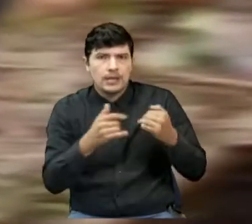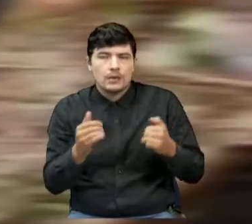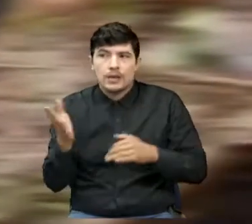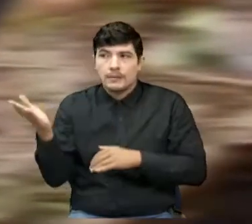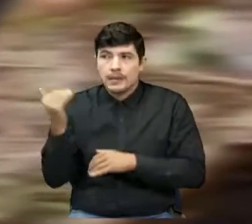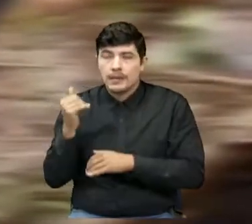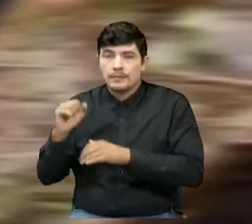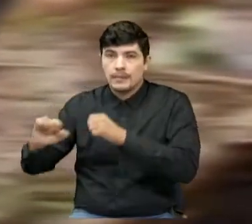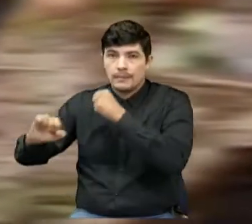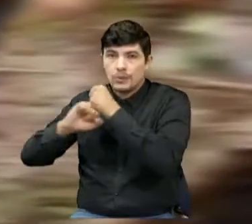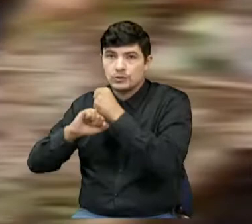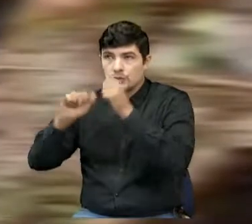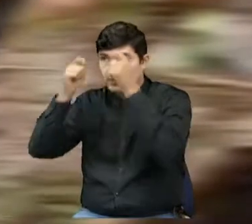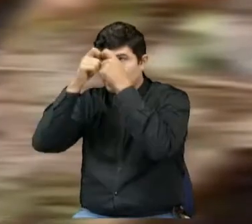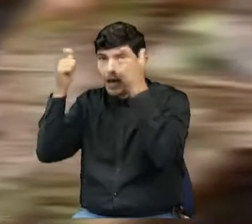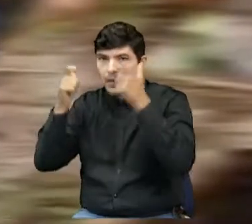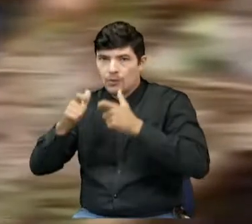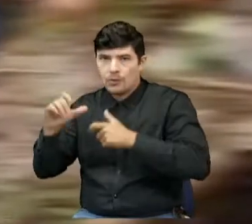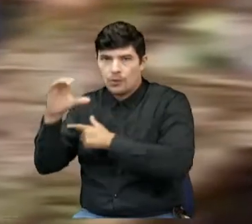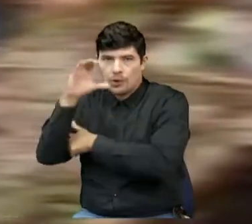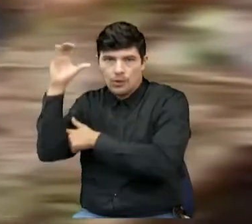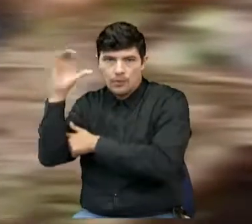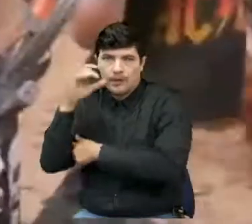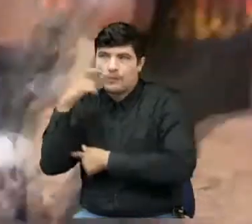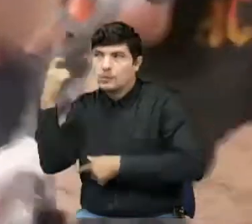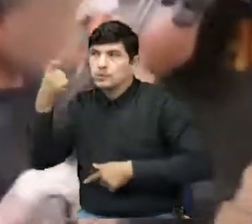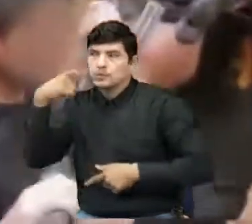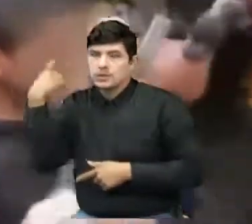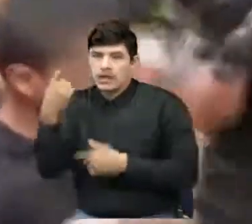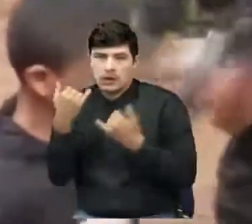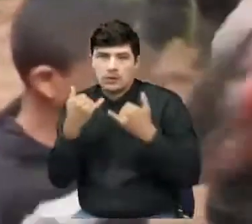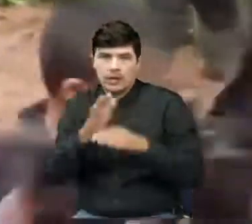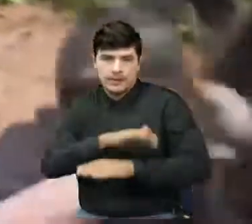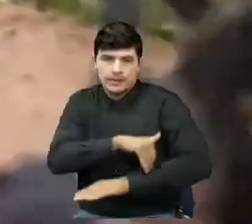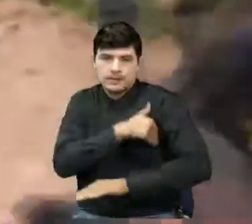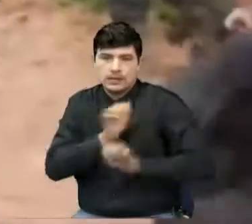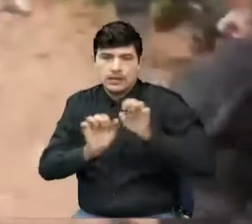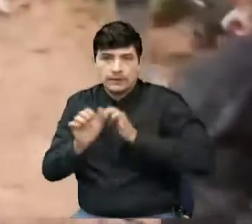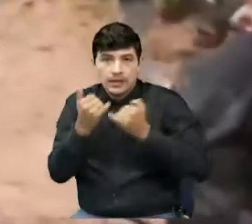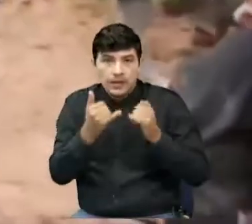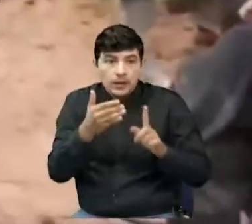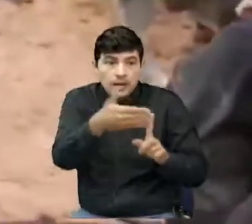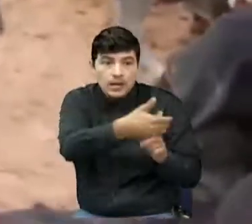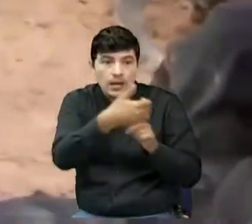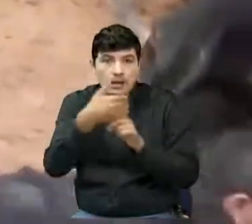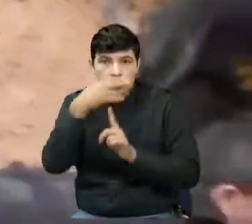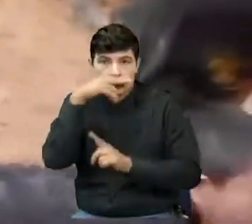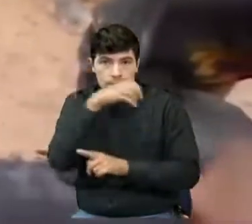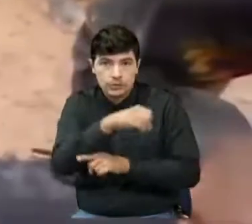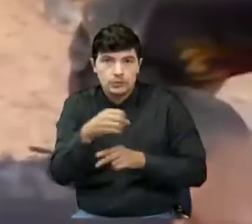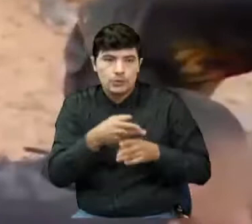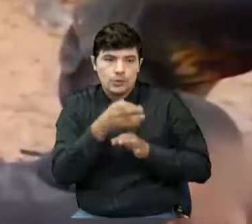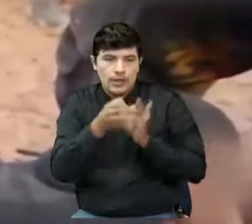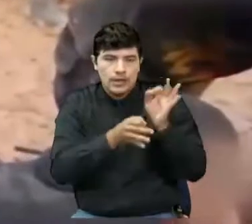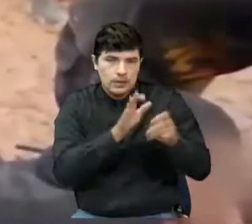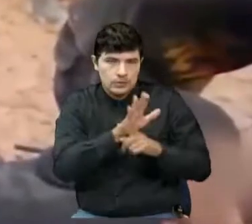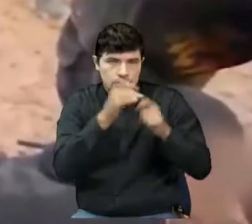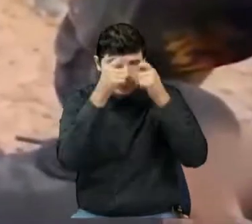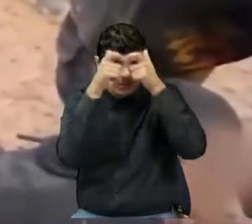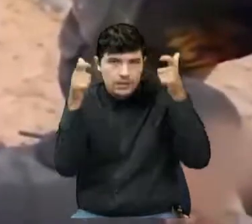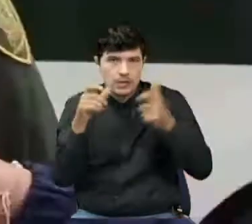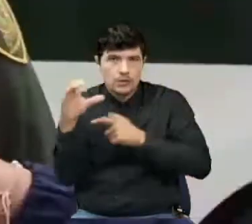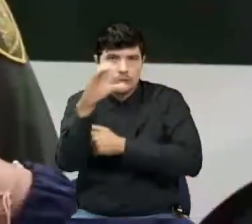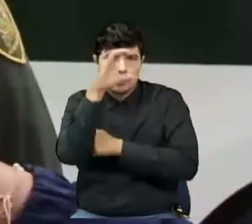hemos logrado para activar las rutas con el ministerio de defensa y es un niño en el momento se encuentran bajo protección del estado colombiano en especial son situaciones